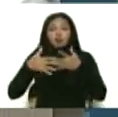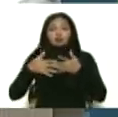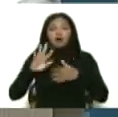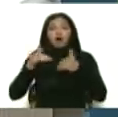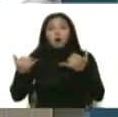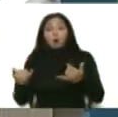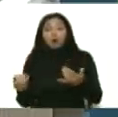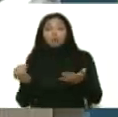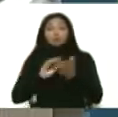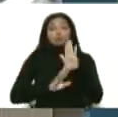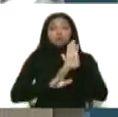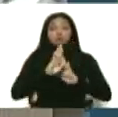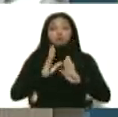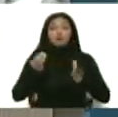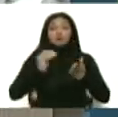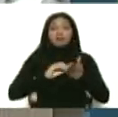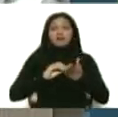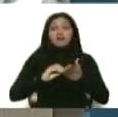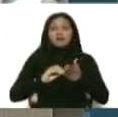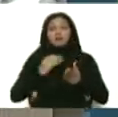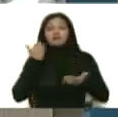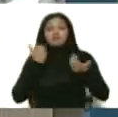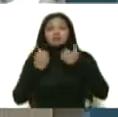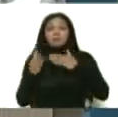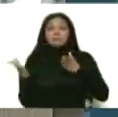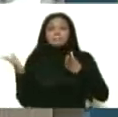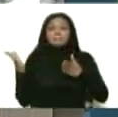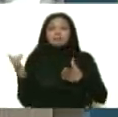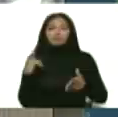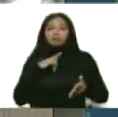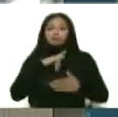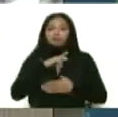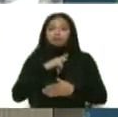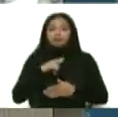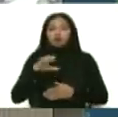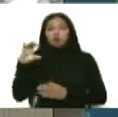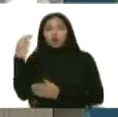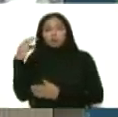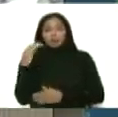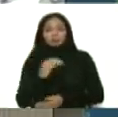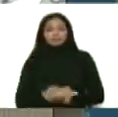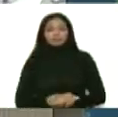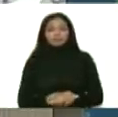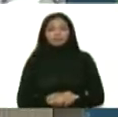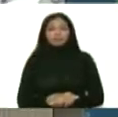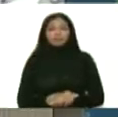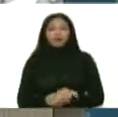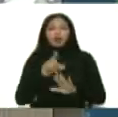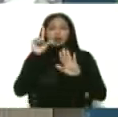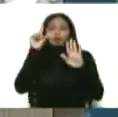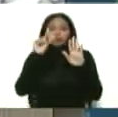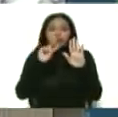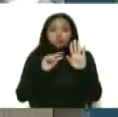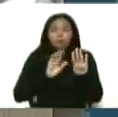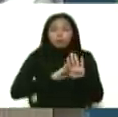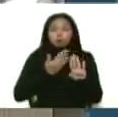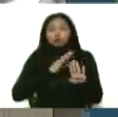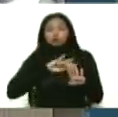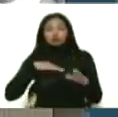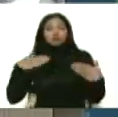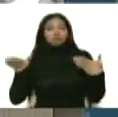ahora de manera creciente los casos que provienen de Colombia. Ha ido disminuyendo porque tenemos